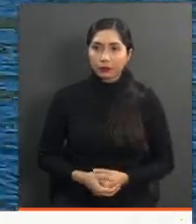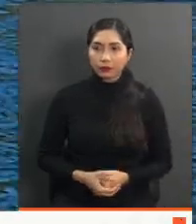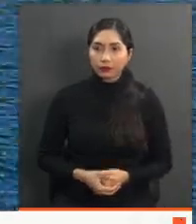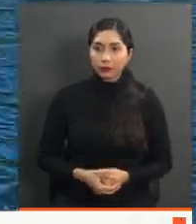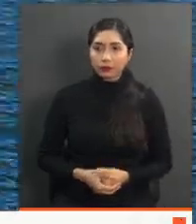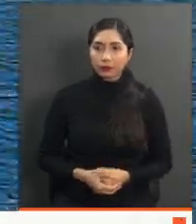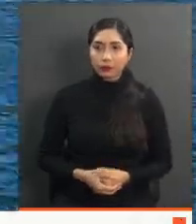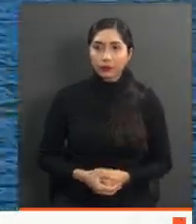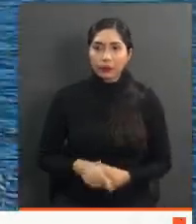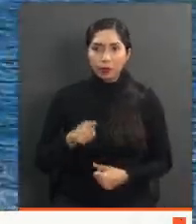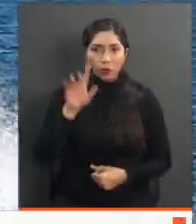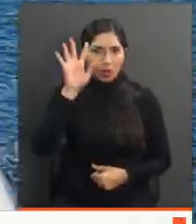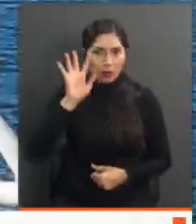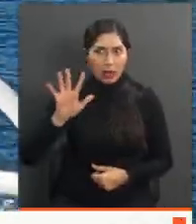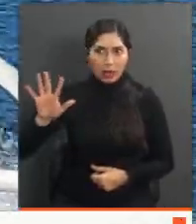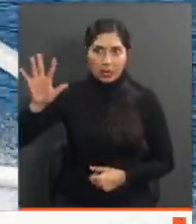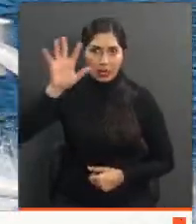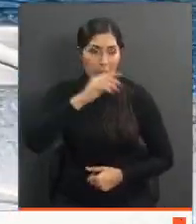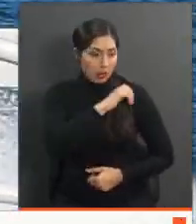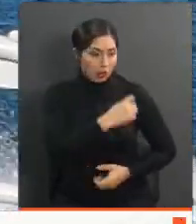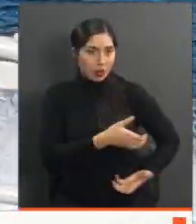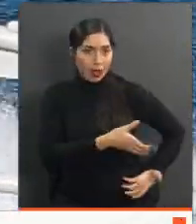una cartera